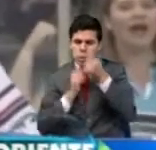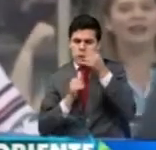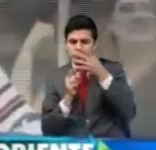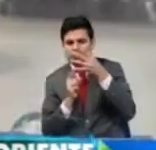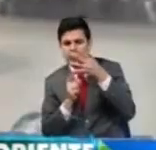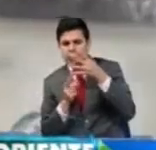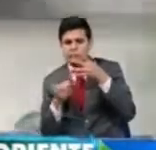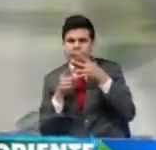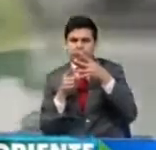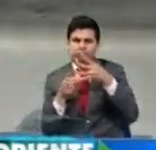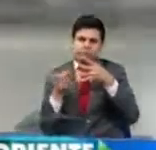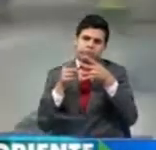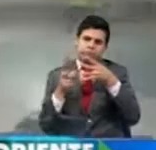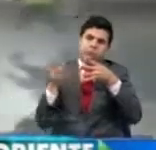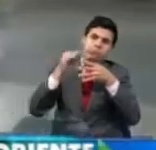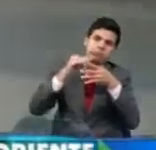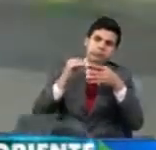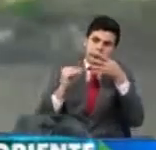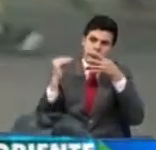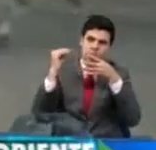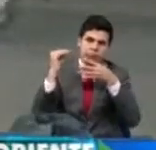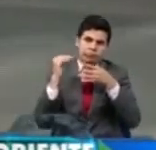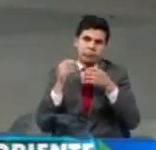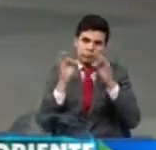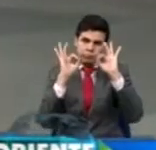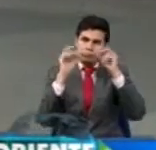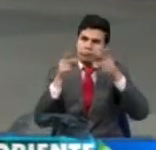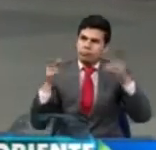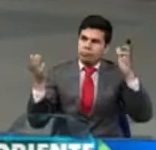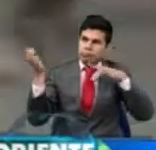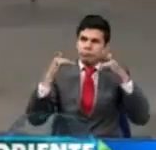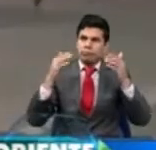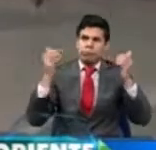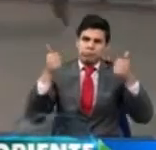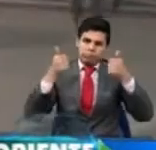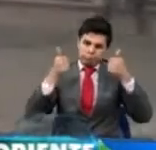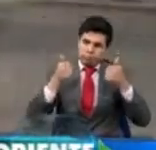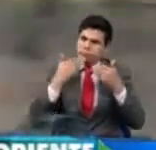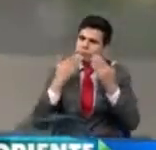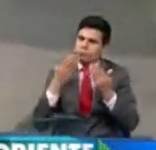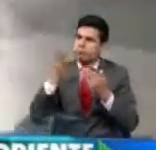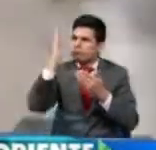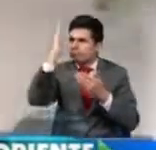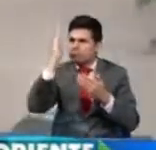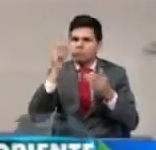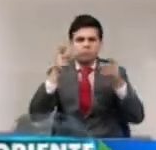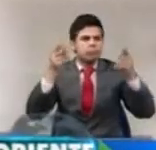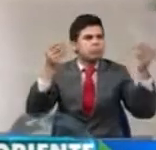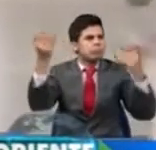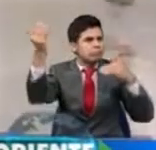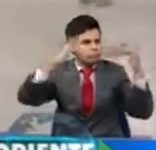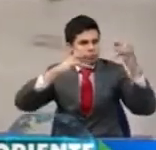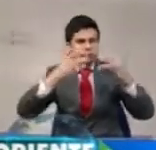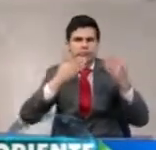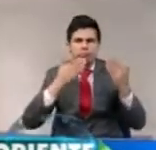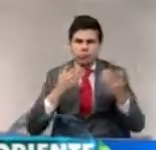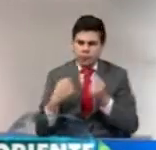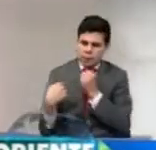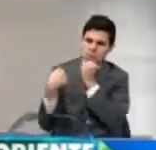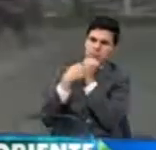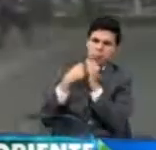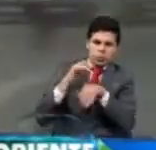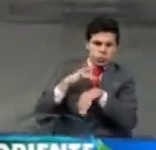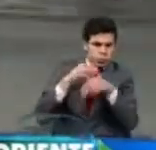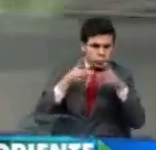la verdad dándole muchas gracias al público adiós el estratega cucuteño agradeció el empuje y la